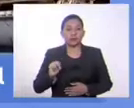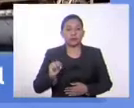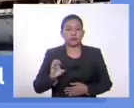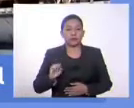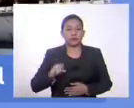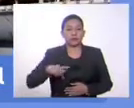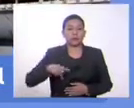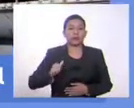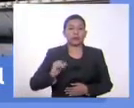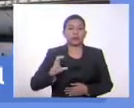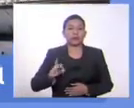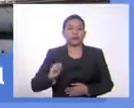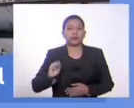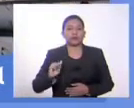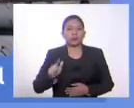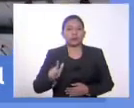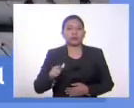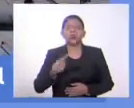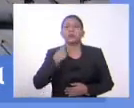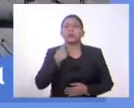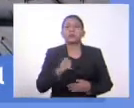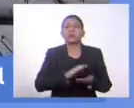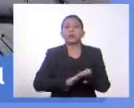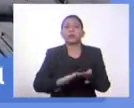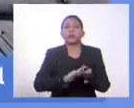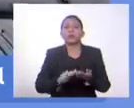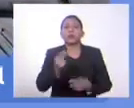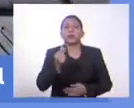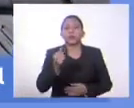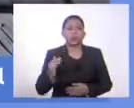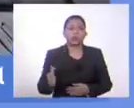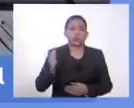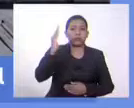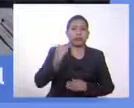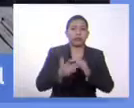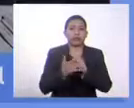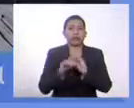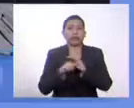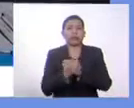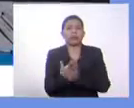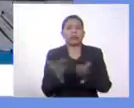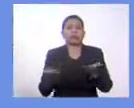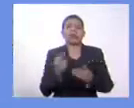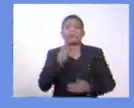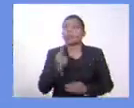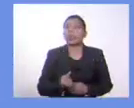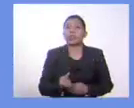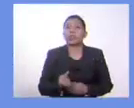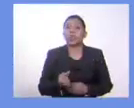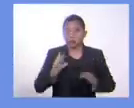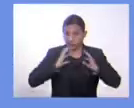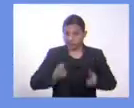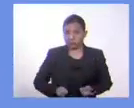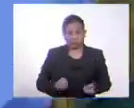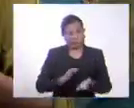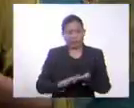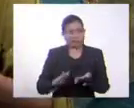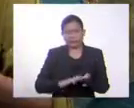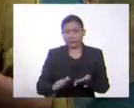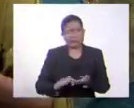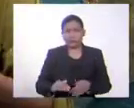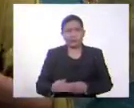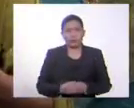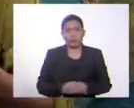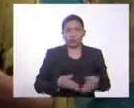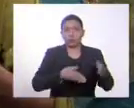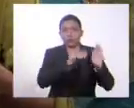para hacer eso ya no es el Estado, sino que es un ente privado. Aquí entonces vemos cómo se ha transformado aquella cosa que